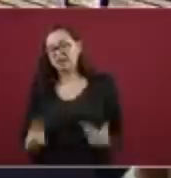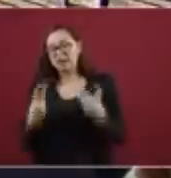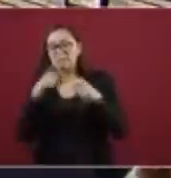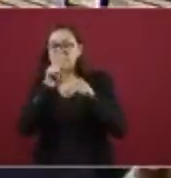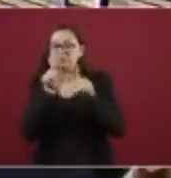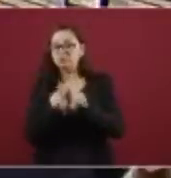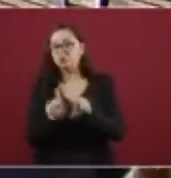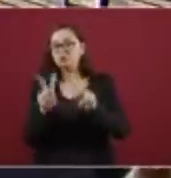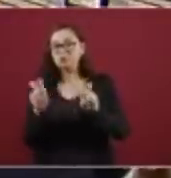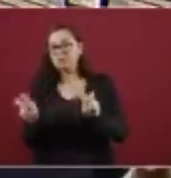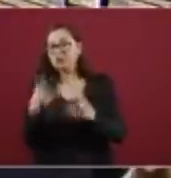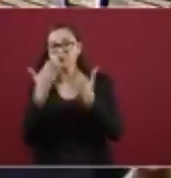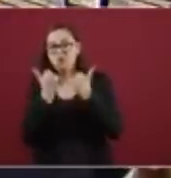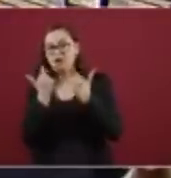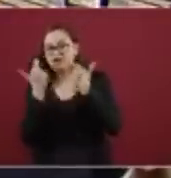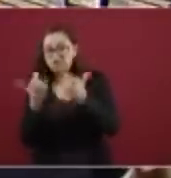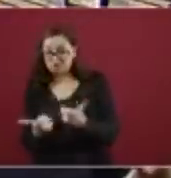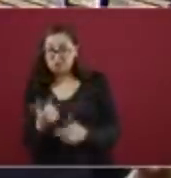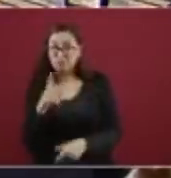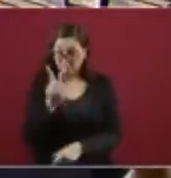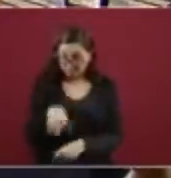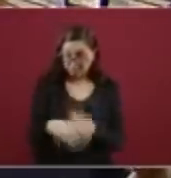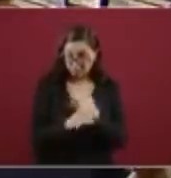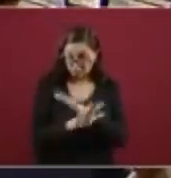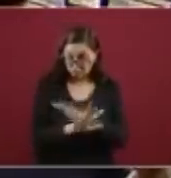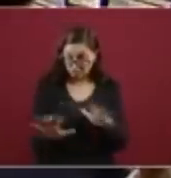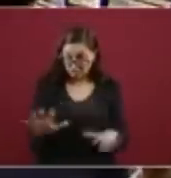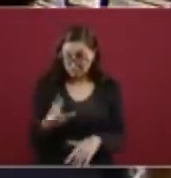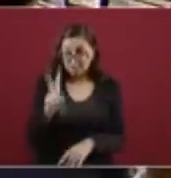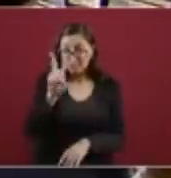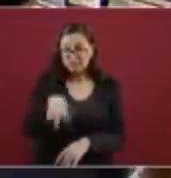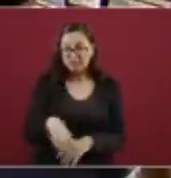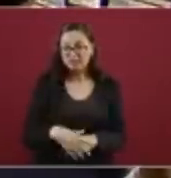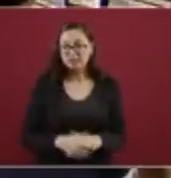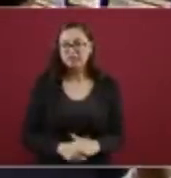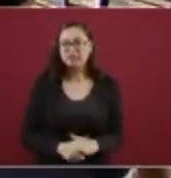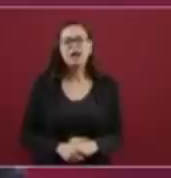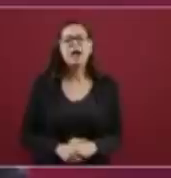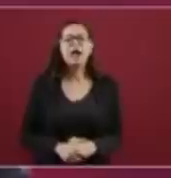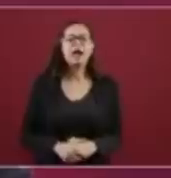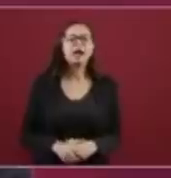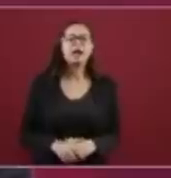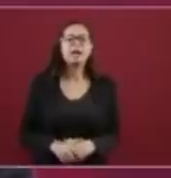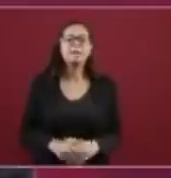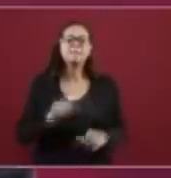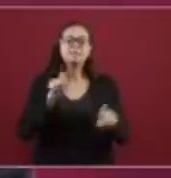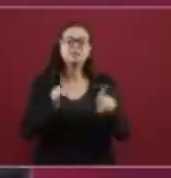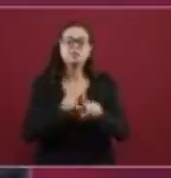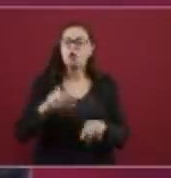presupuestales. ¿Qué informes tiene usted, si esto es correcto? Es un poco lo que preguntar.